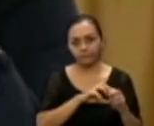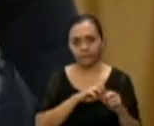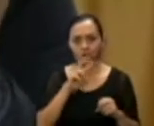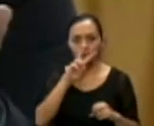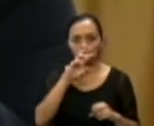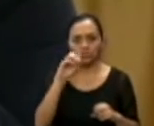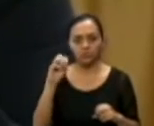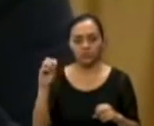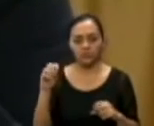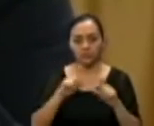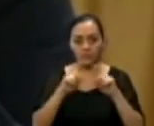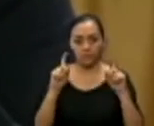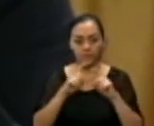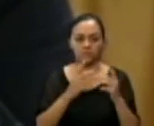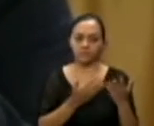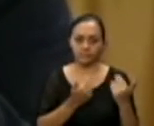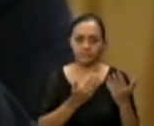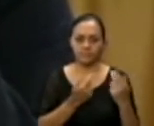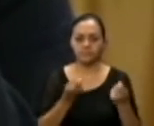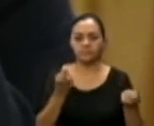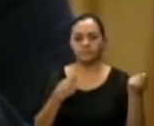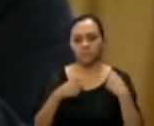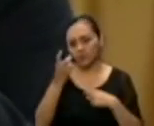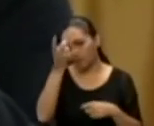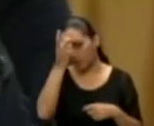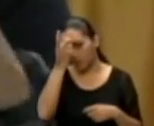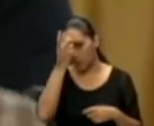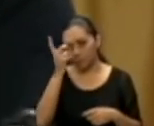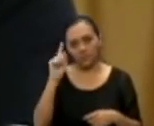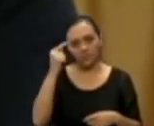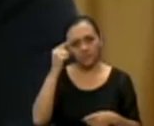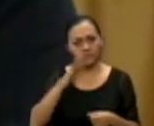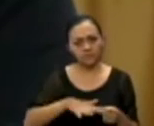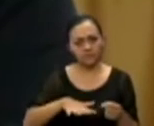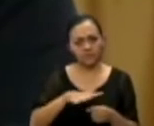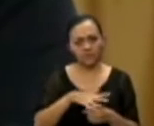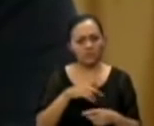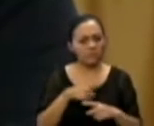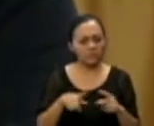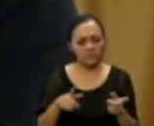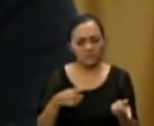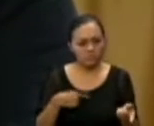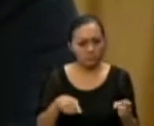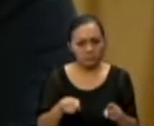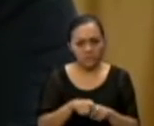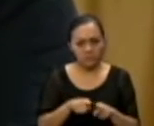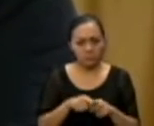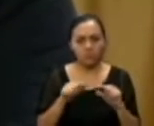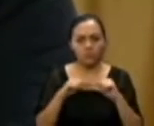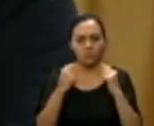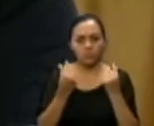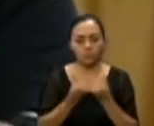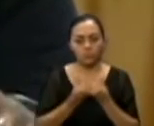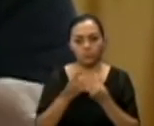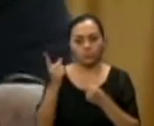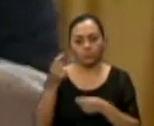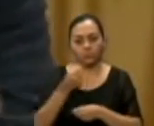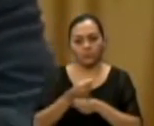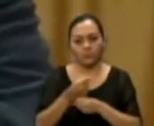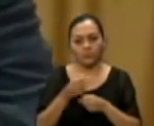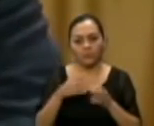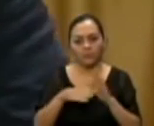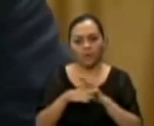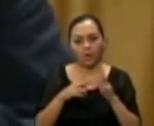para cobrar en parte la deuda multimillonaria que tienen con el estado lo mismo hicimos con el grupo peñafiel no habían puesto